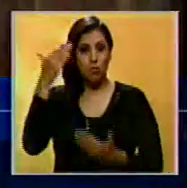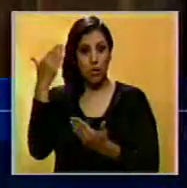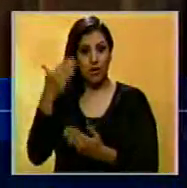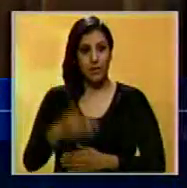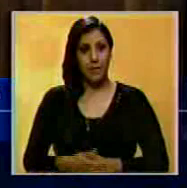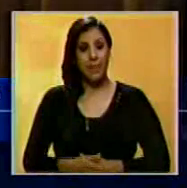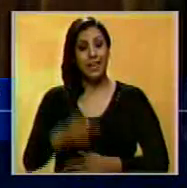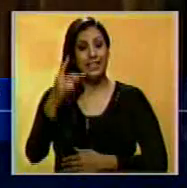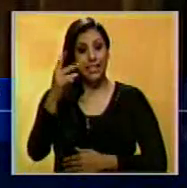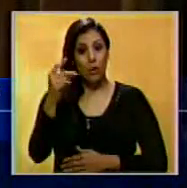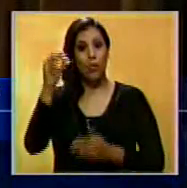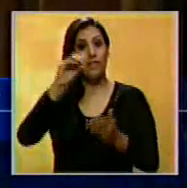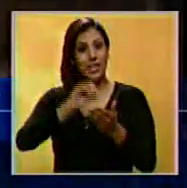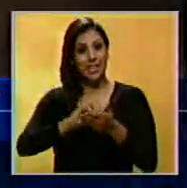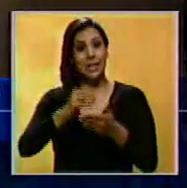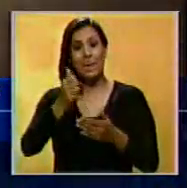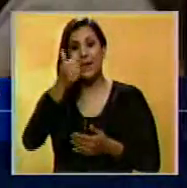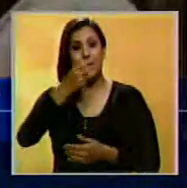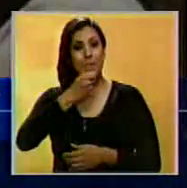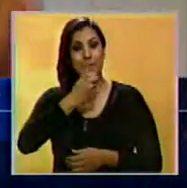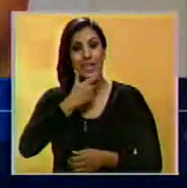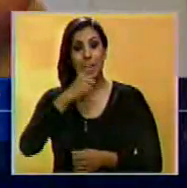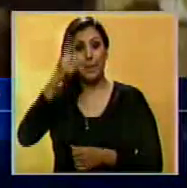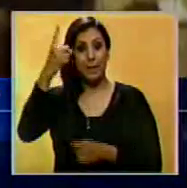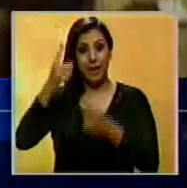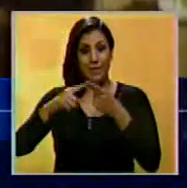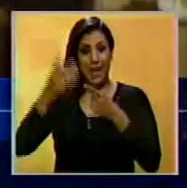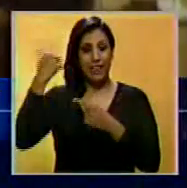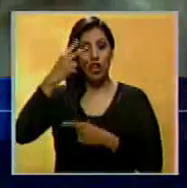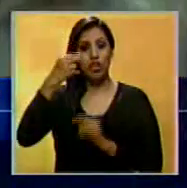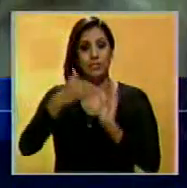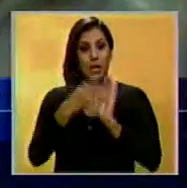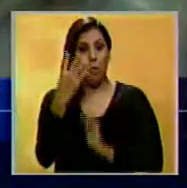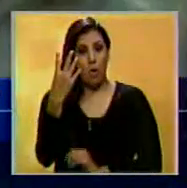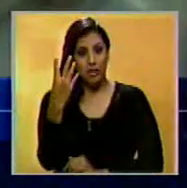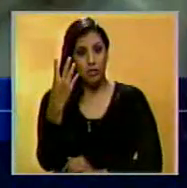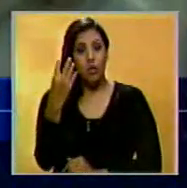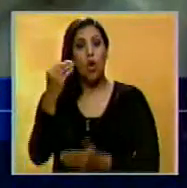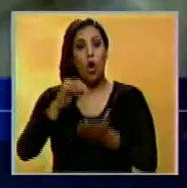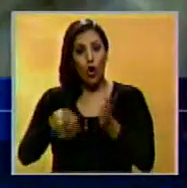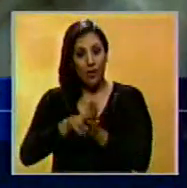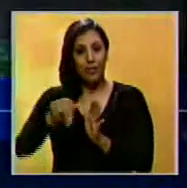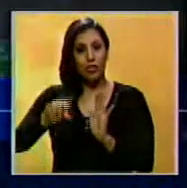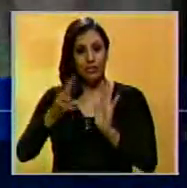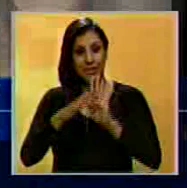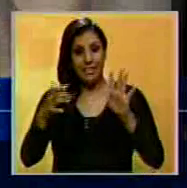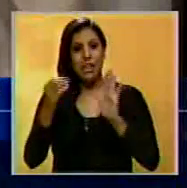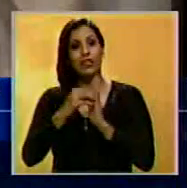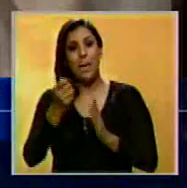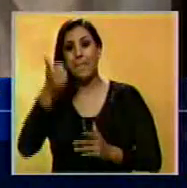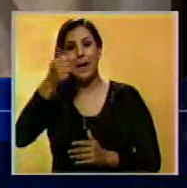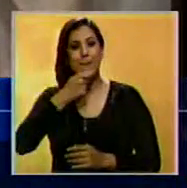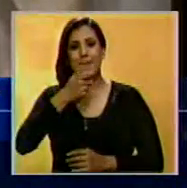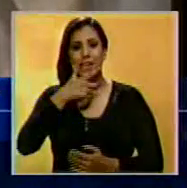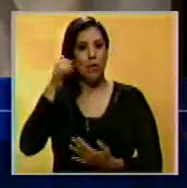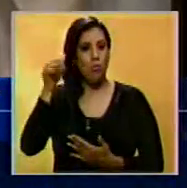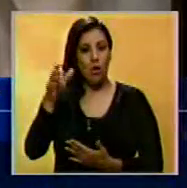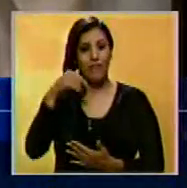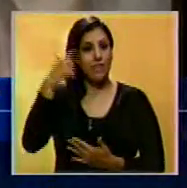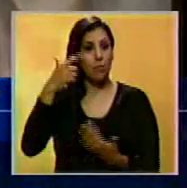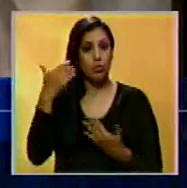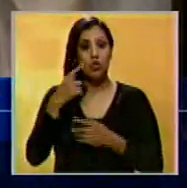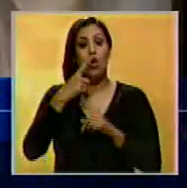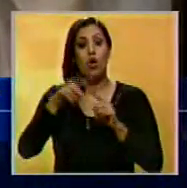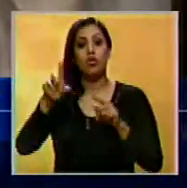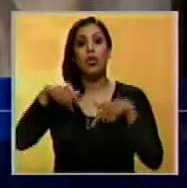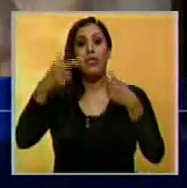Aniston. Es la segunda vez que obtiene el título, su primera ocasión fue en el año 2004. El anuncio oficial se hizo este miércoles y la publicación de la revista será